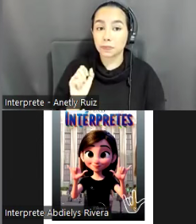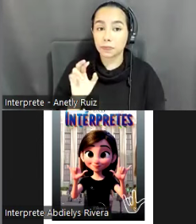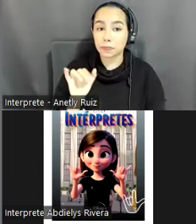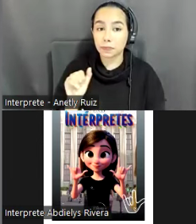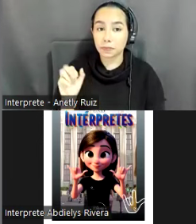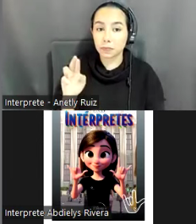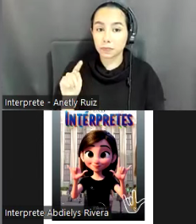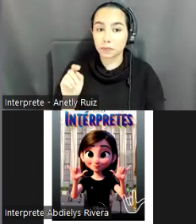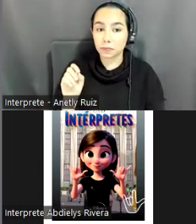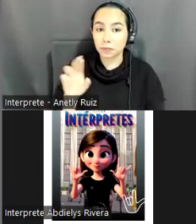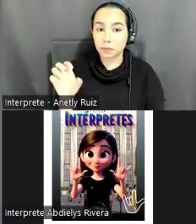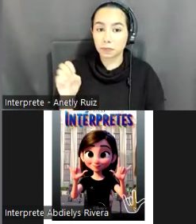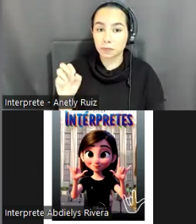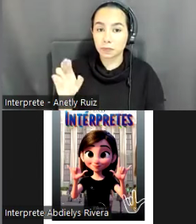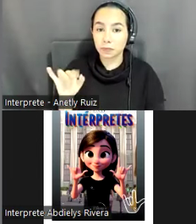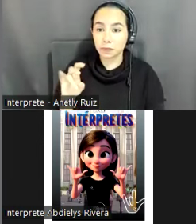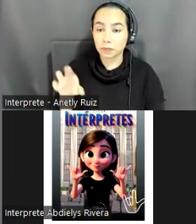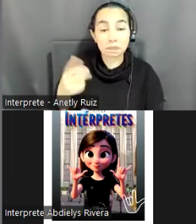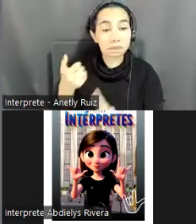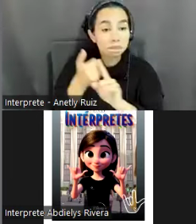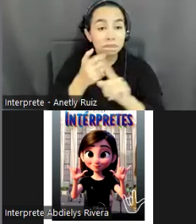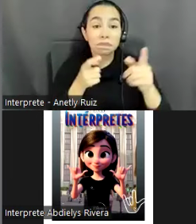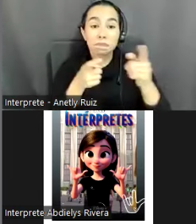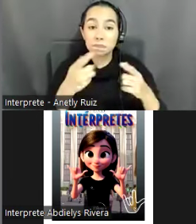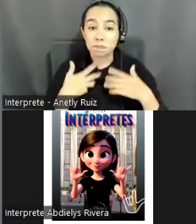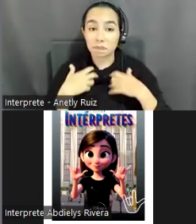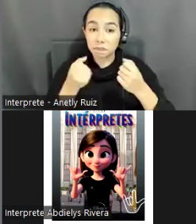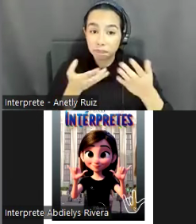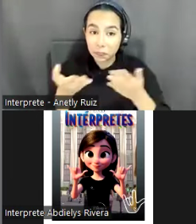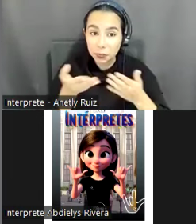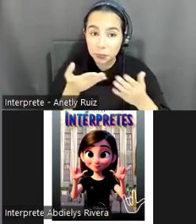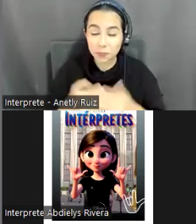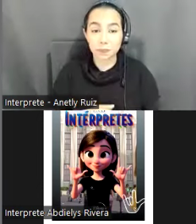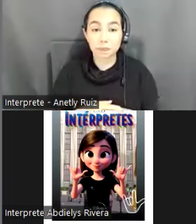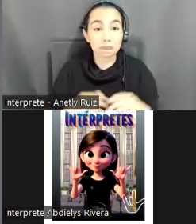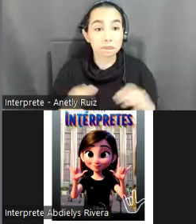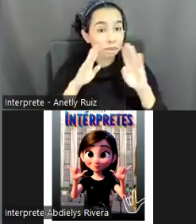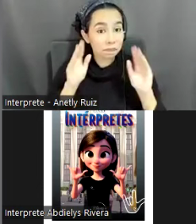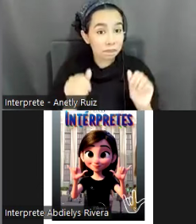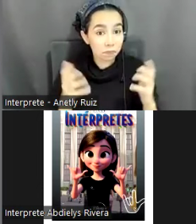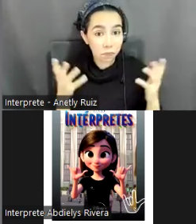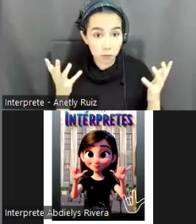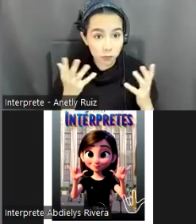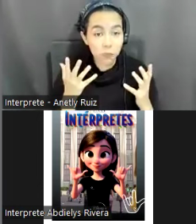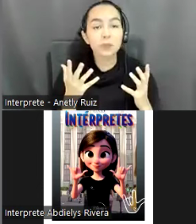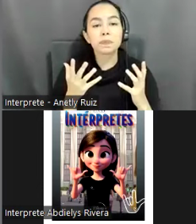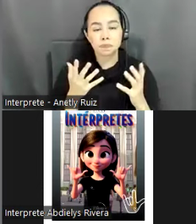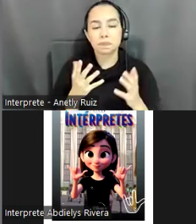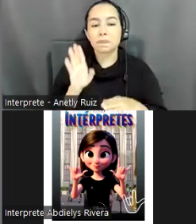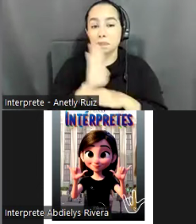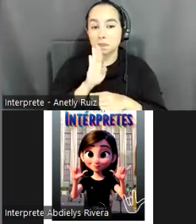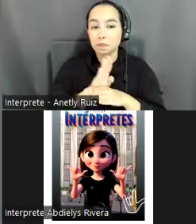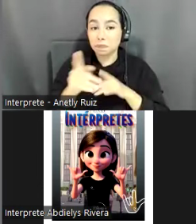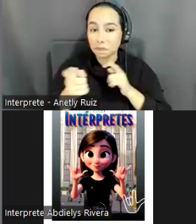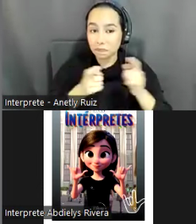es administradora en servicios de salud, tiene un bachillerato en ciencias en administración de empresas con